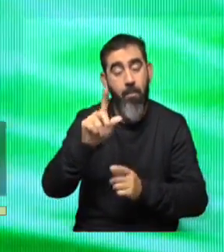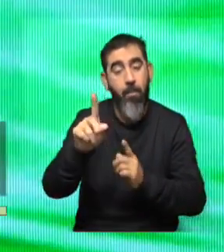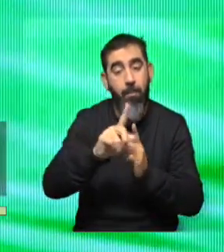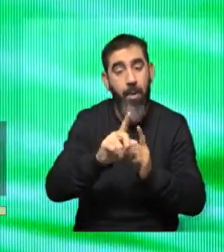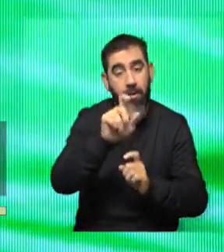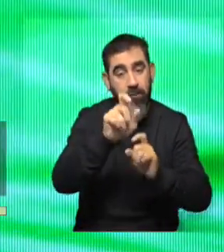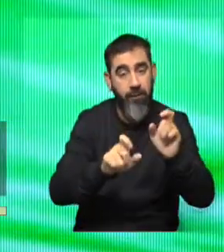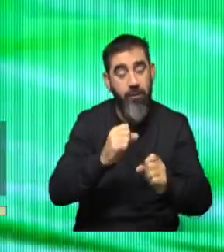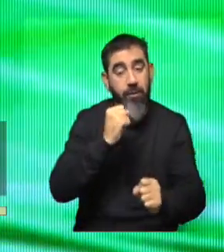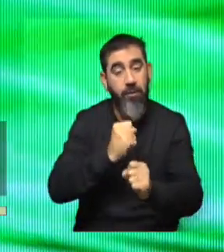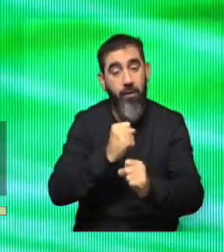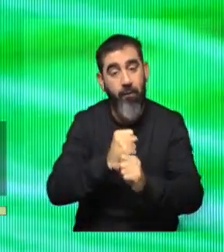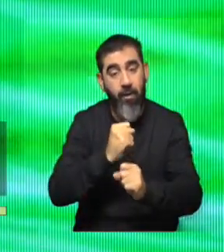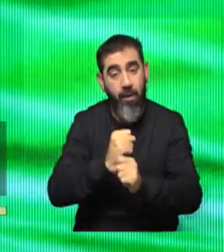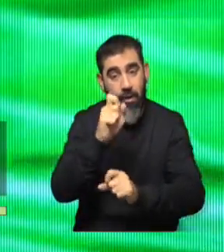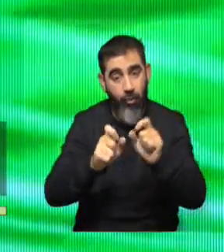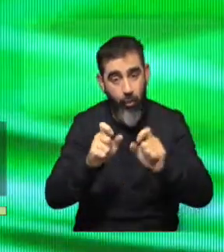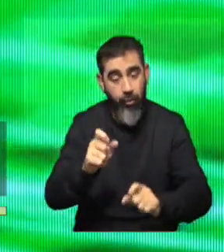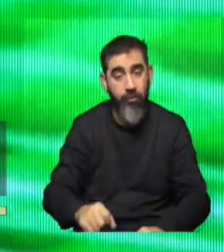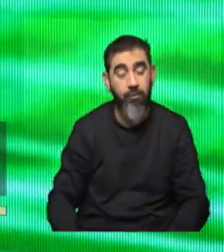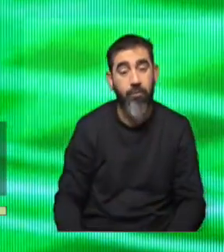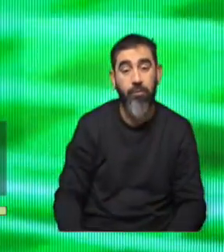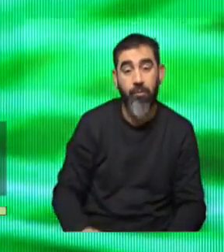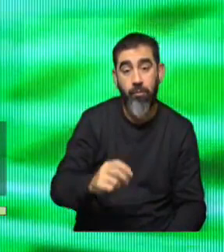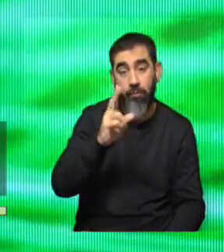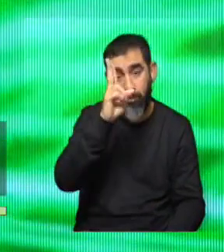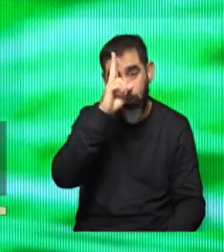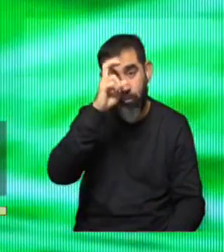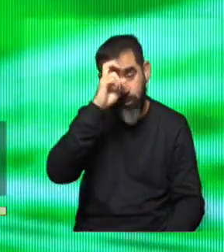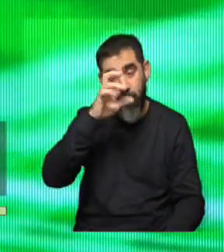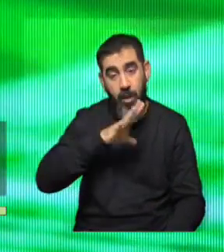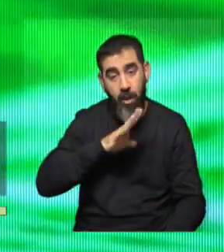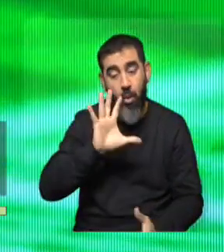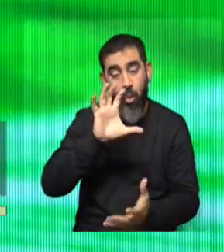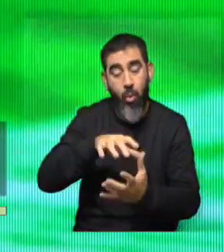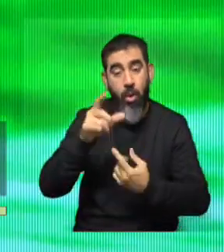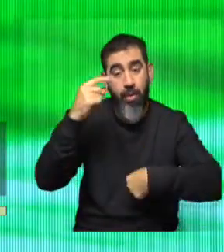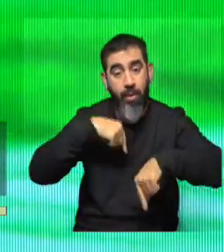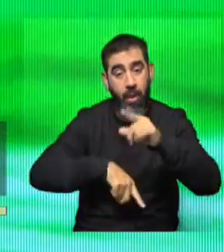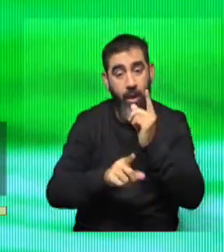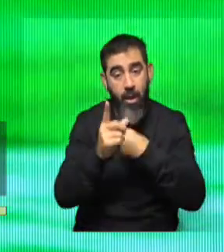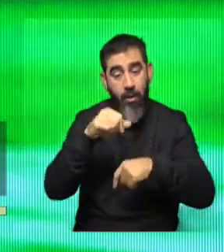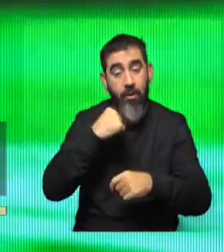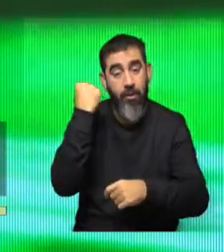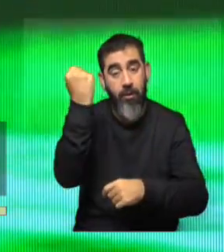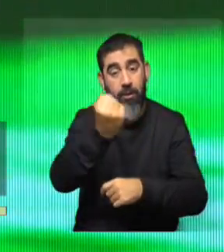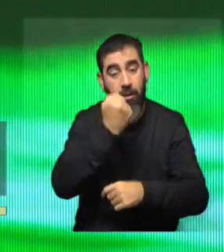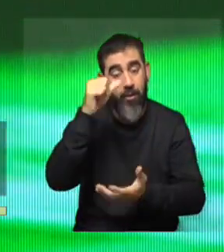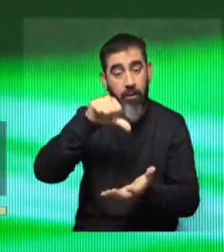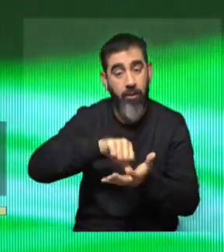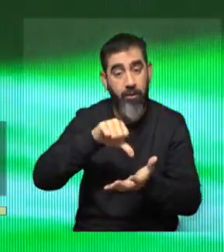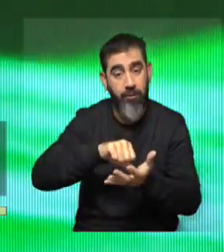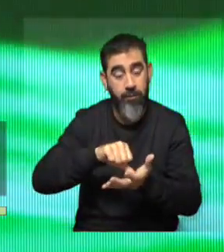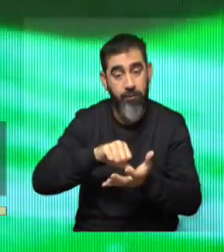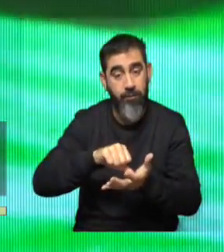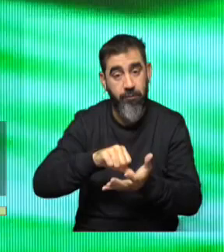pacientes a los trabajadores y el hospital tiene un centro de diálisis que es uno de los más importantes del país este